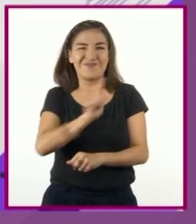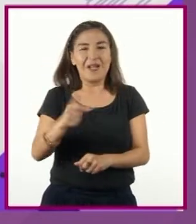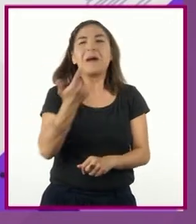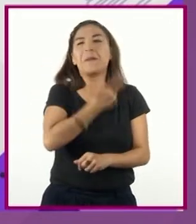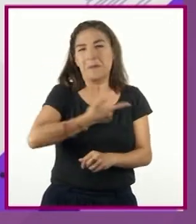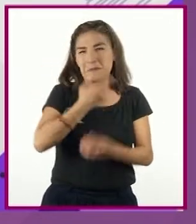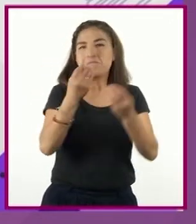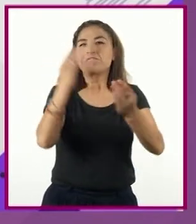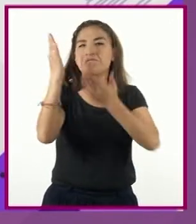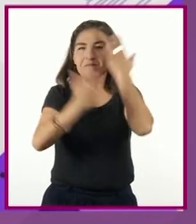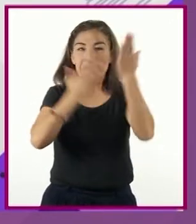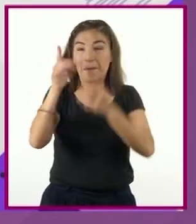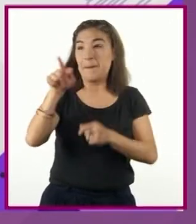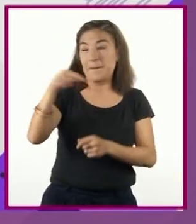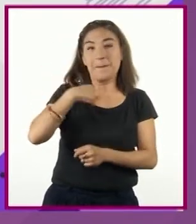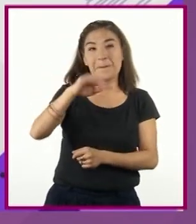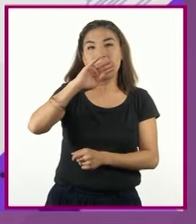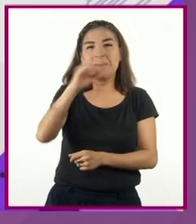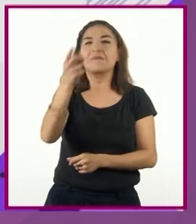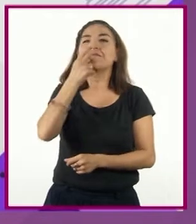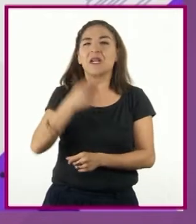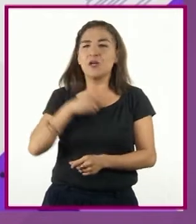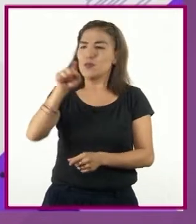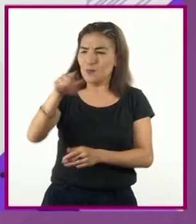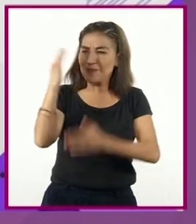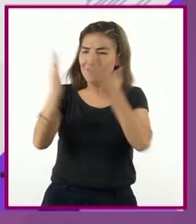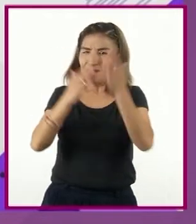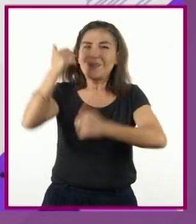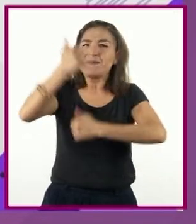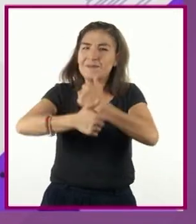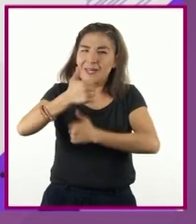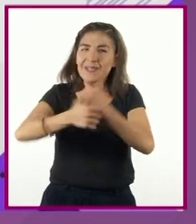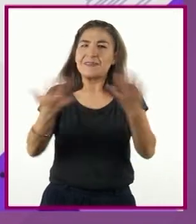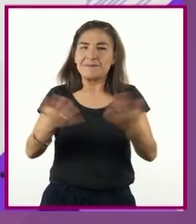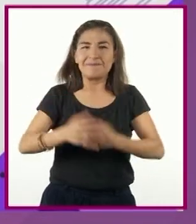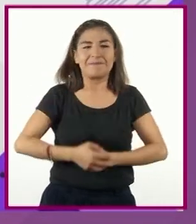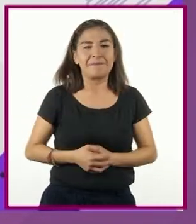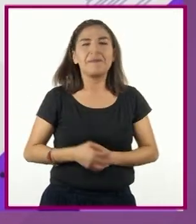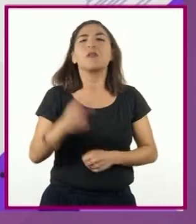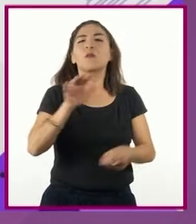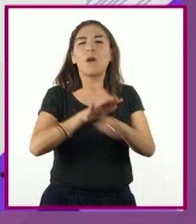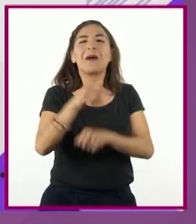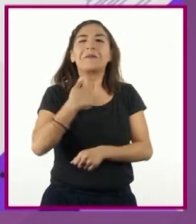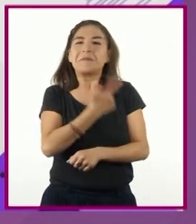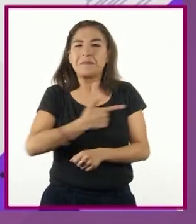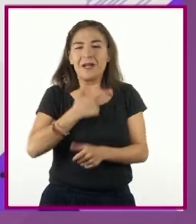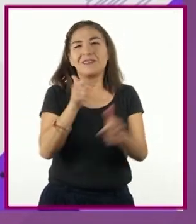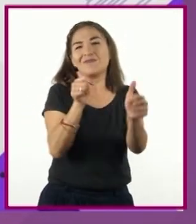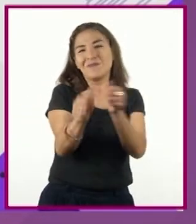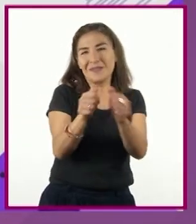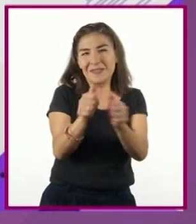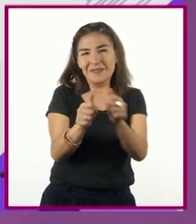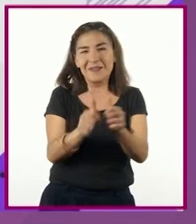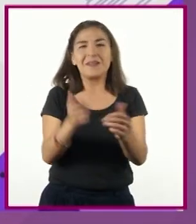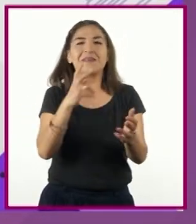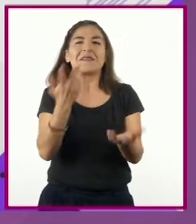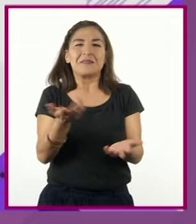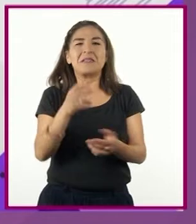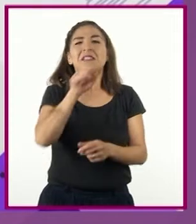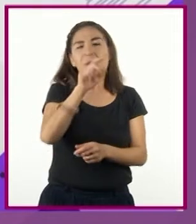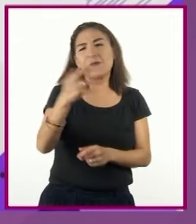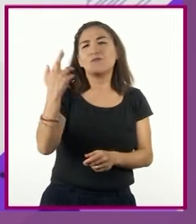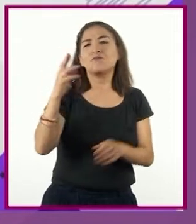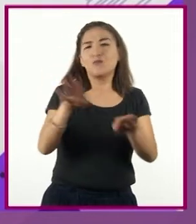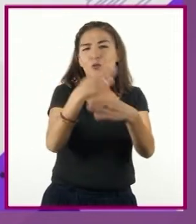estudiar. Mi mamá me dice que estudie una carrera. Mis pasatiempos son los videojuegos y escuchar música